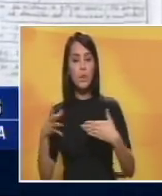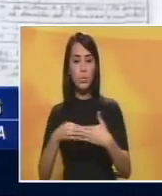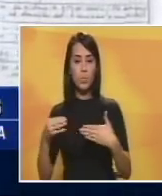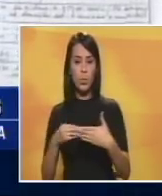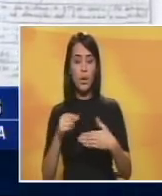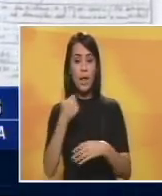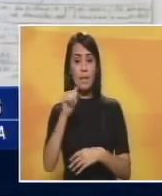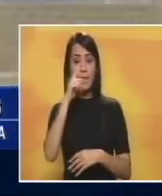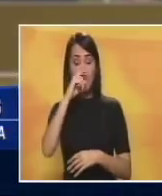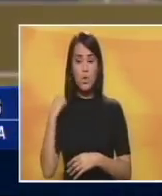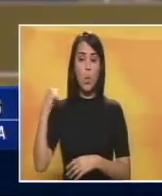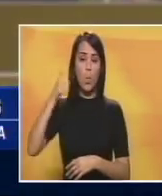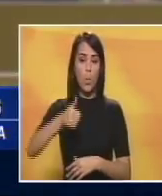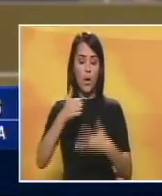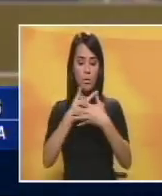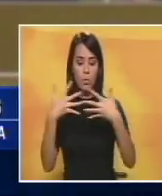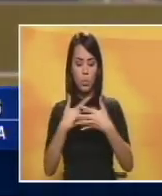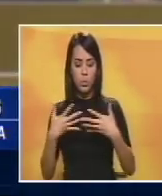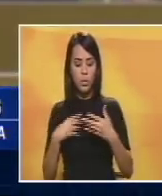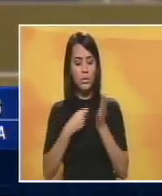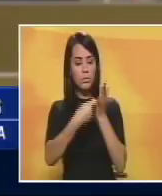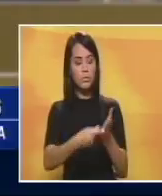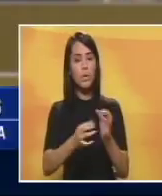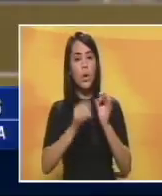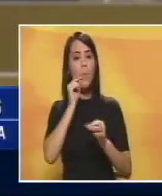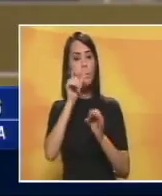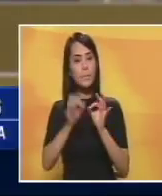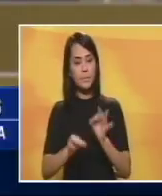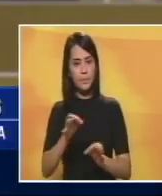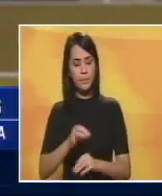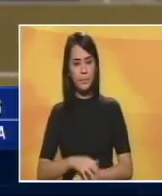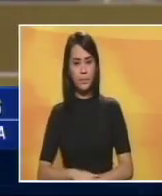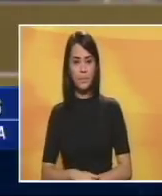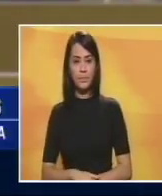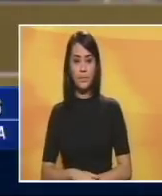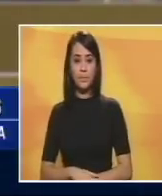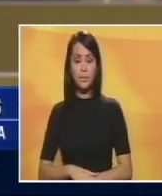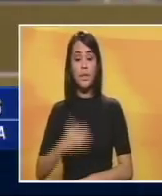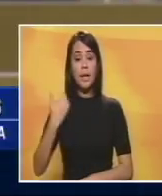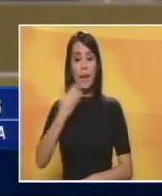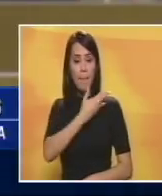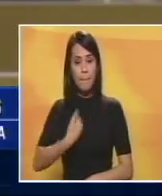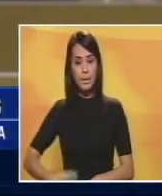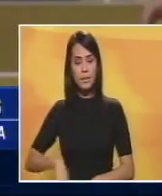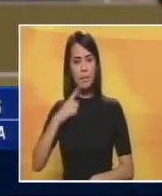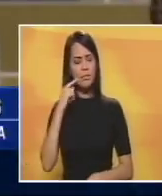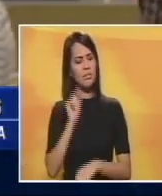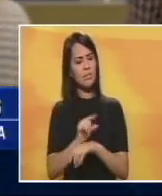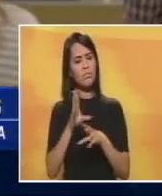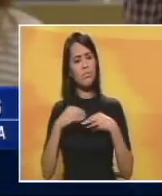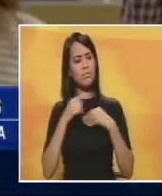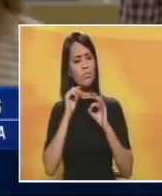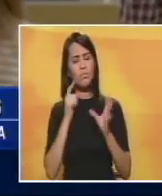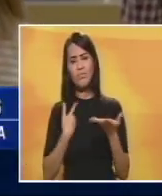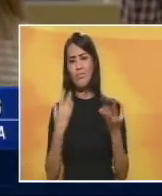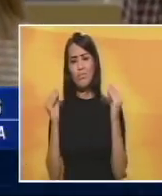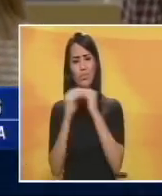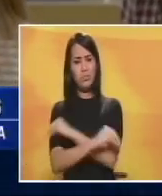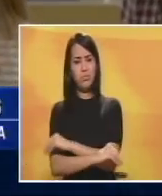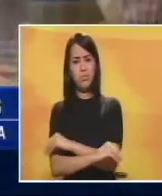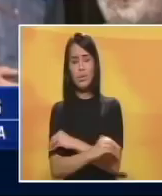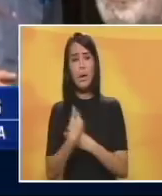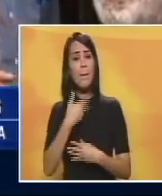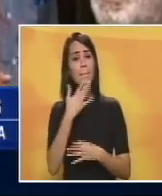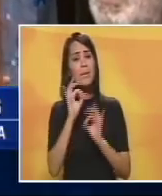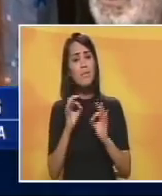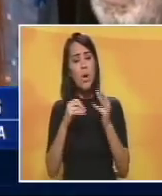en 10 años, en el texto entregado al magistrado Claudio Bonadio. La exmandataria calificó las acusaciones como disparate y pidió